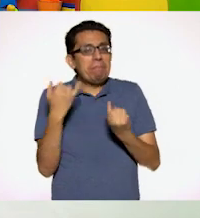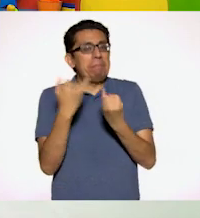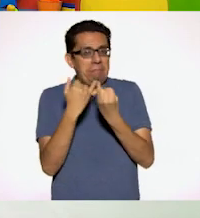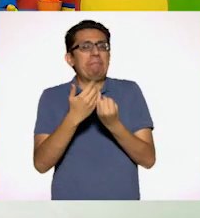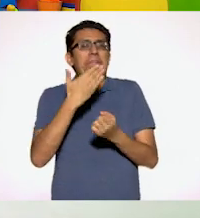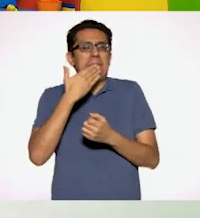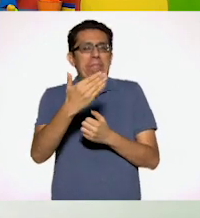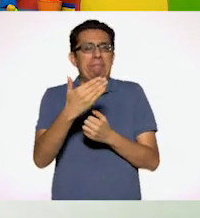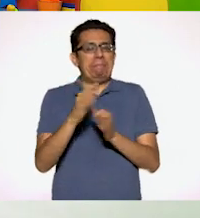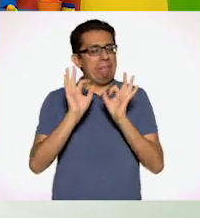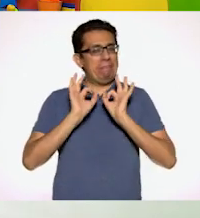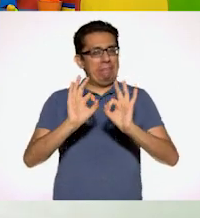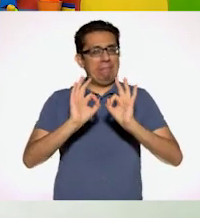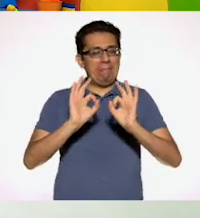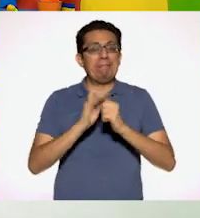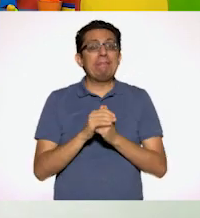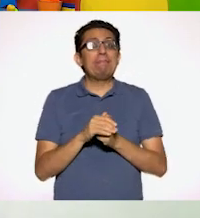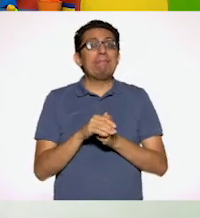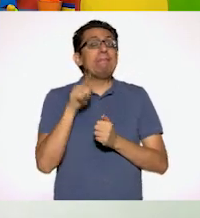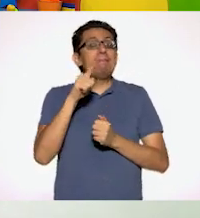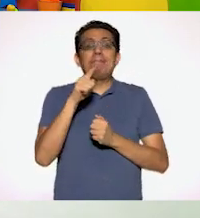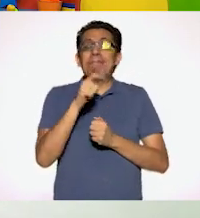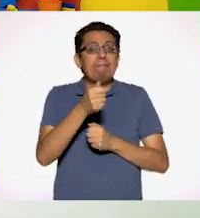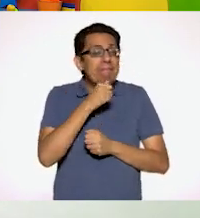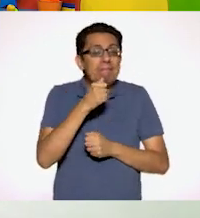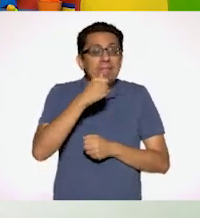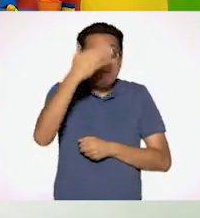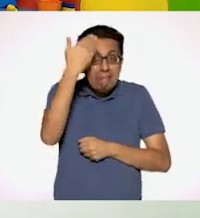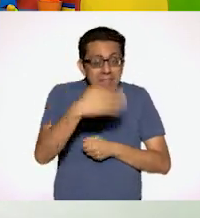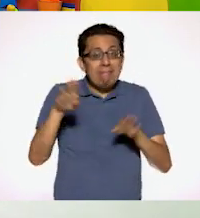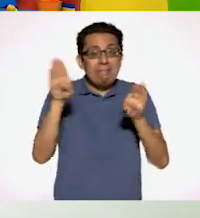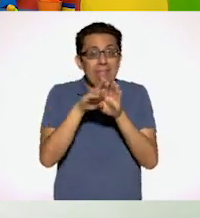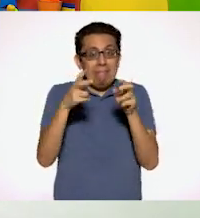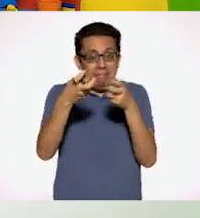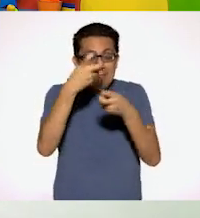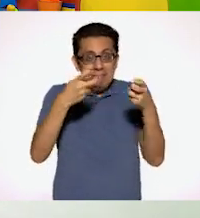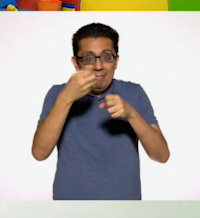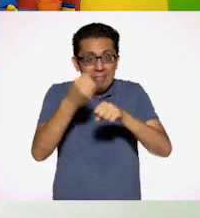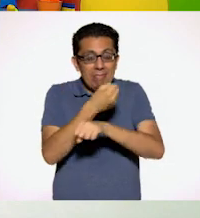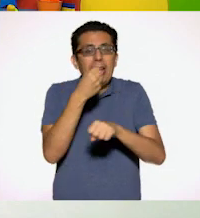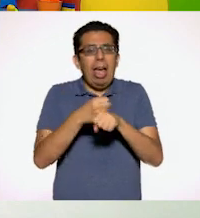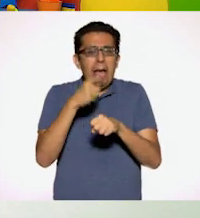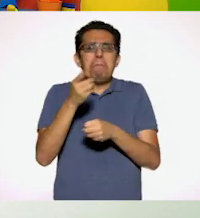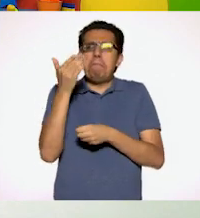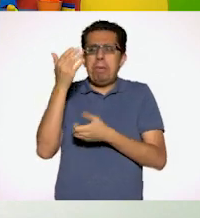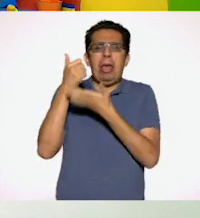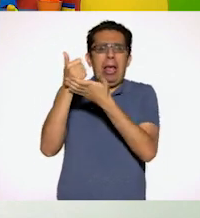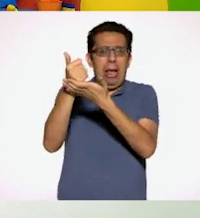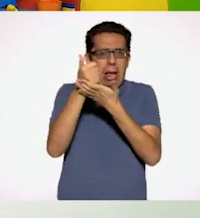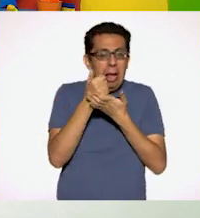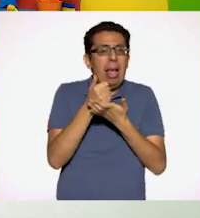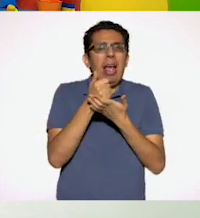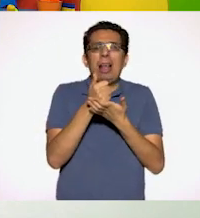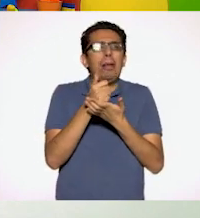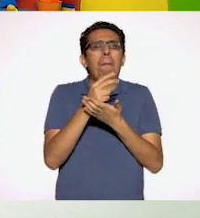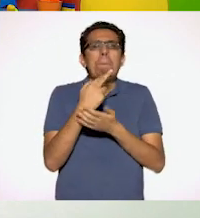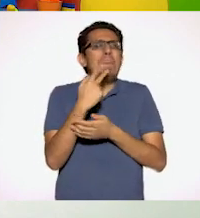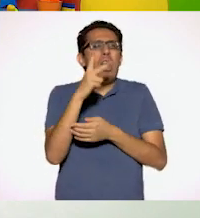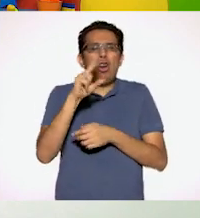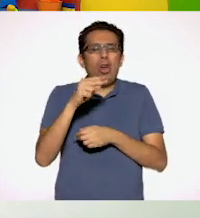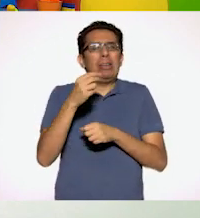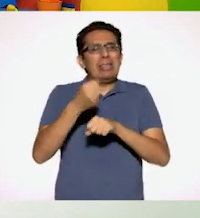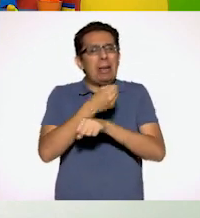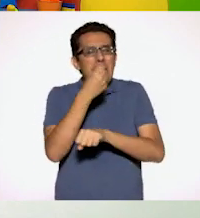también. Perfecto. Si tú aún no sabes amarrarlas, solicita ayuda. Sobre todo, evita utilizar sandalias o zapatos